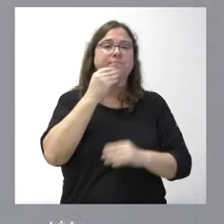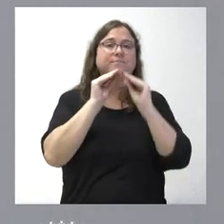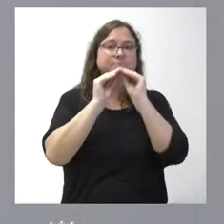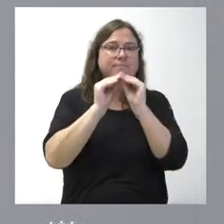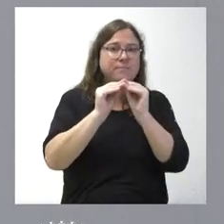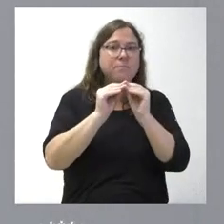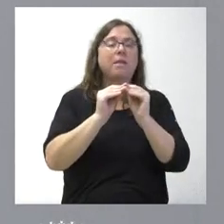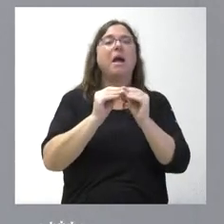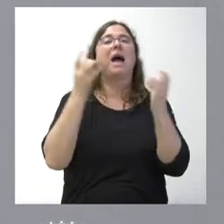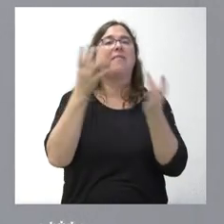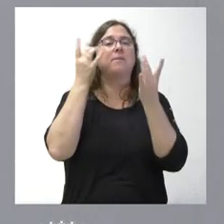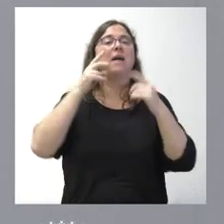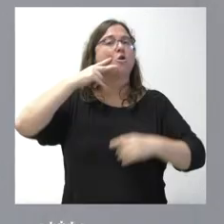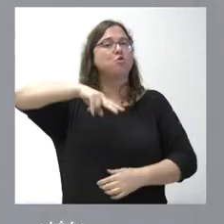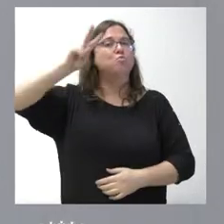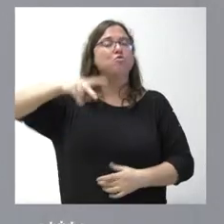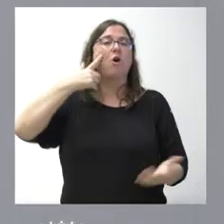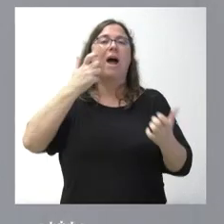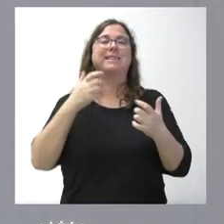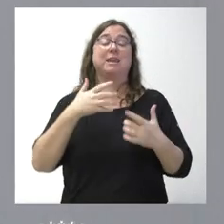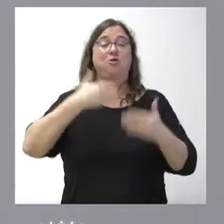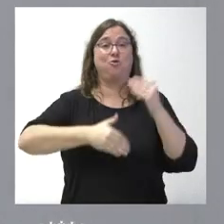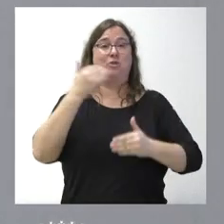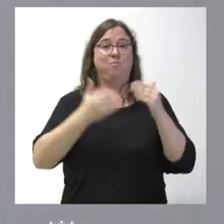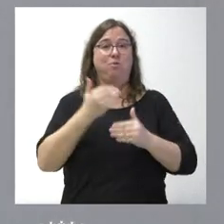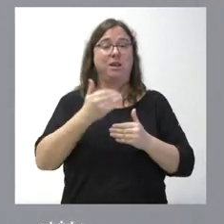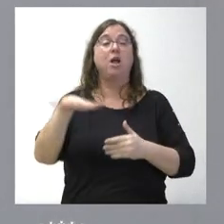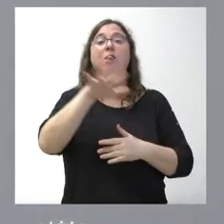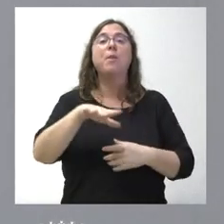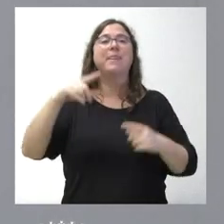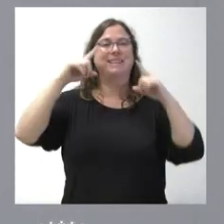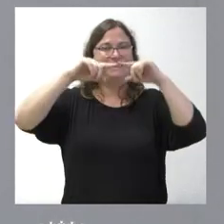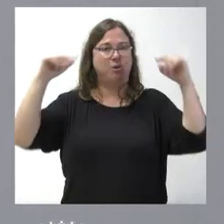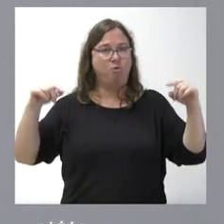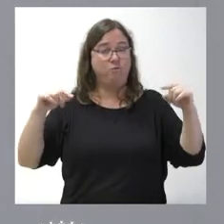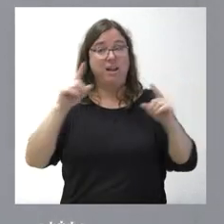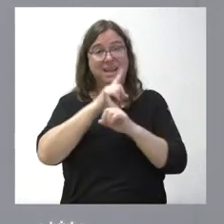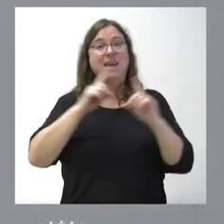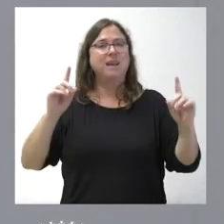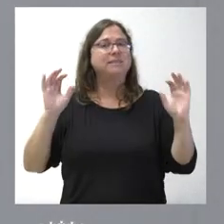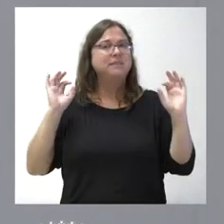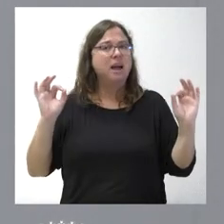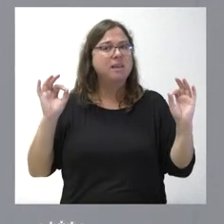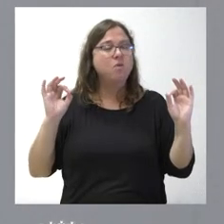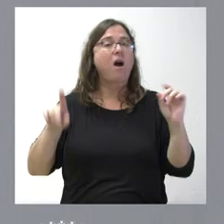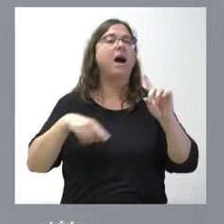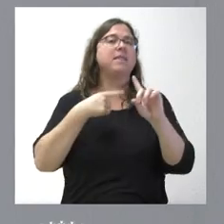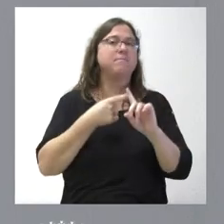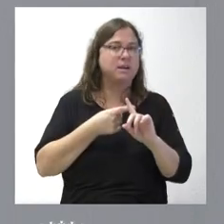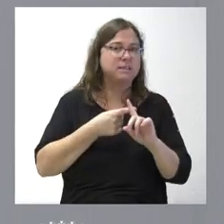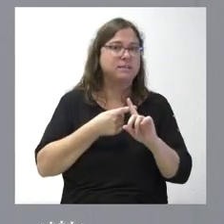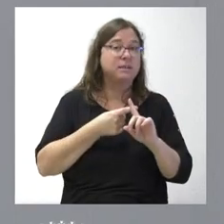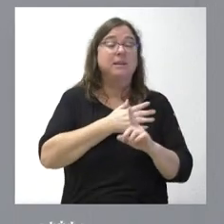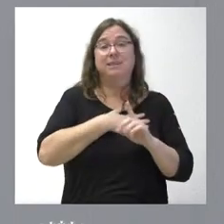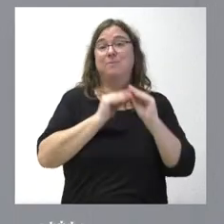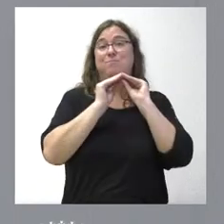actividades del Museo de Arte contemporáneo Esteban Vicente en Segovia Durante este año además de todas actuaciones se prevé